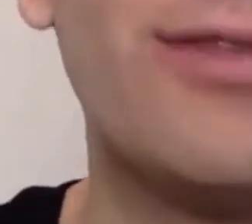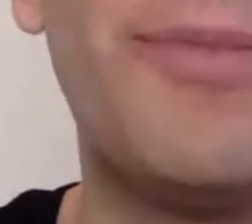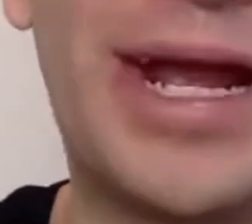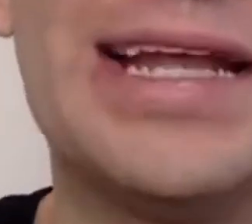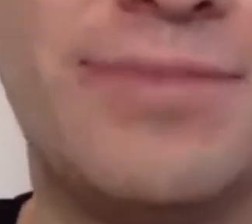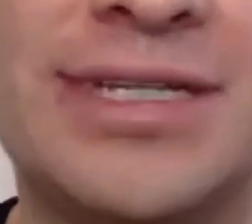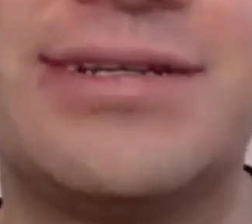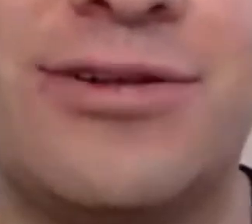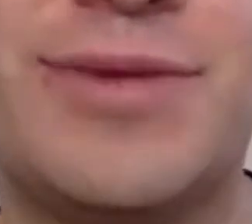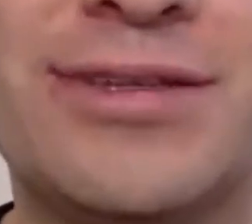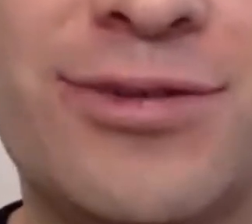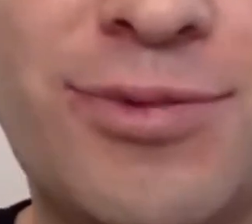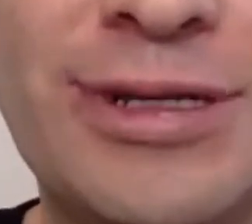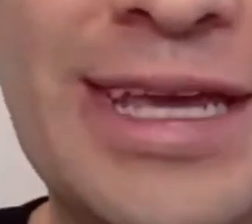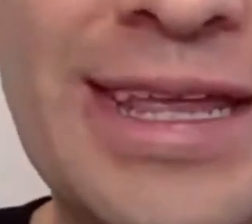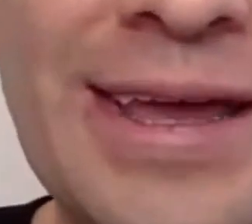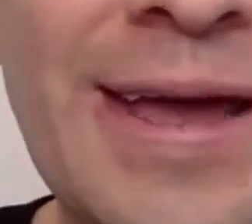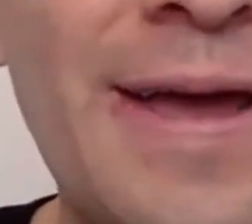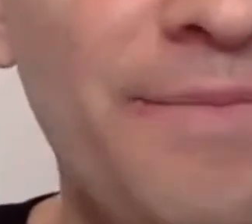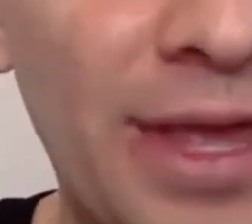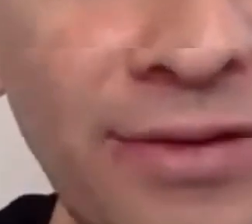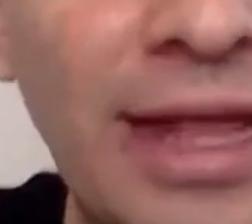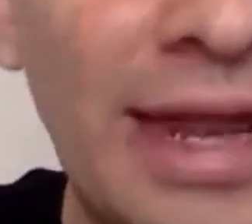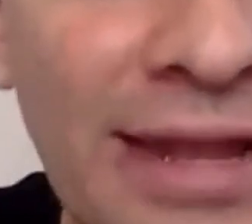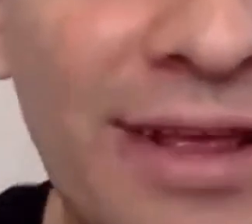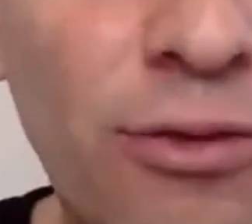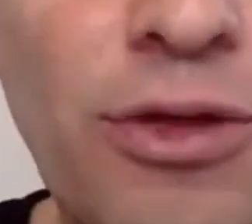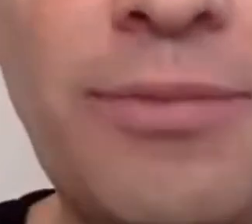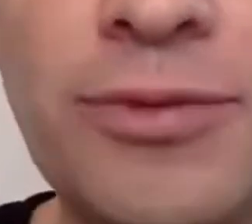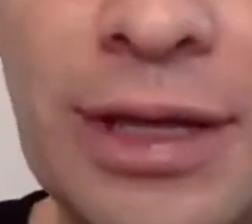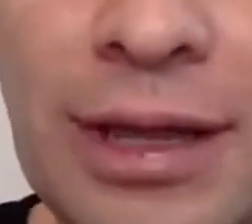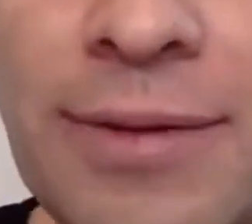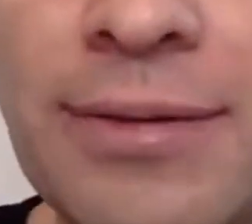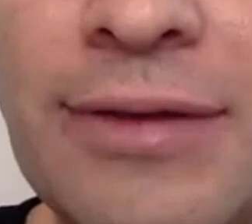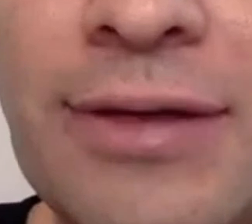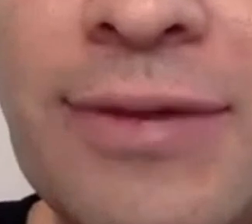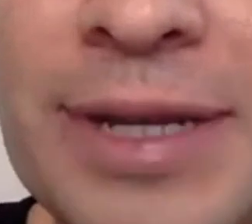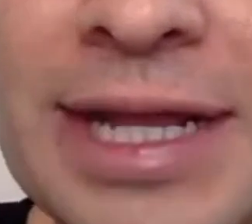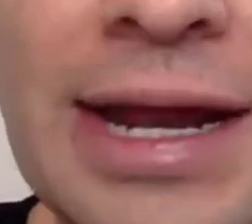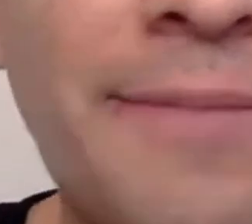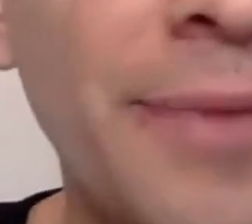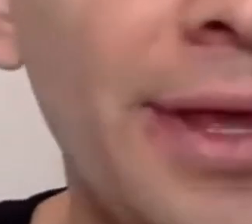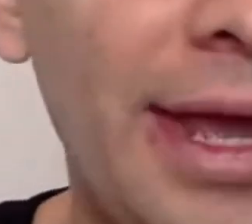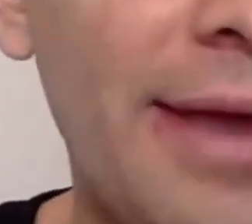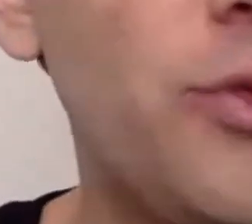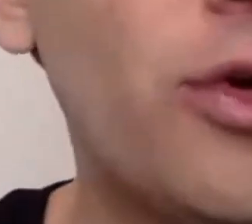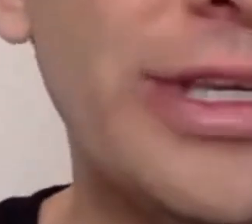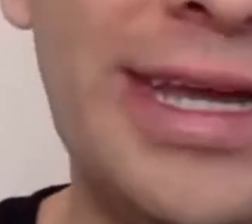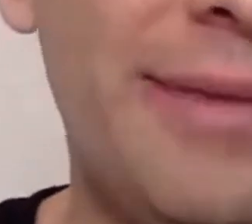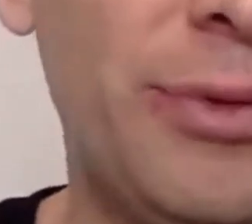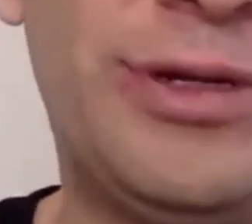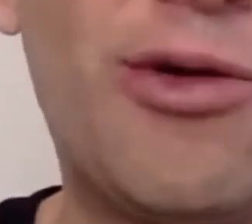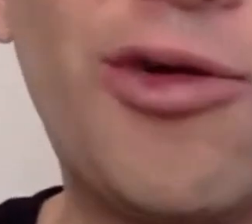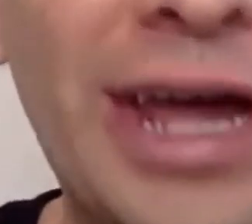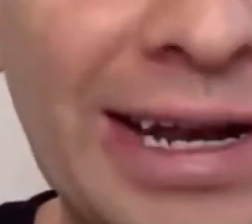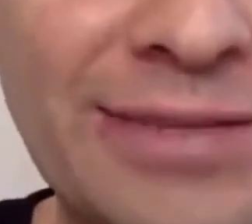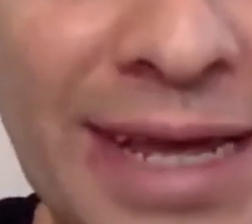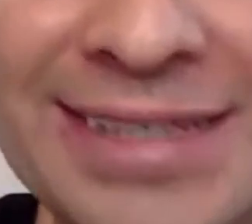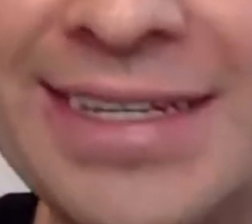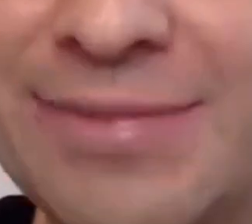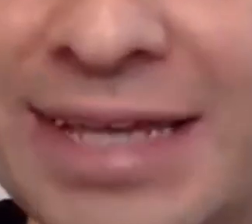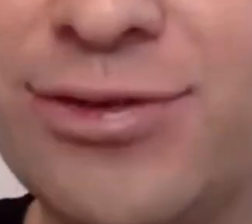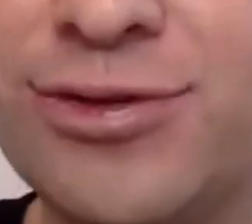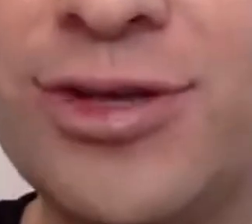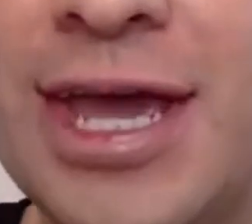nos estás dando para que las maestras y los maestros pues les quede, si tenían esa duda, pues que quede bien esa parte clara. Yo quisiera pues